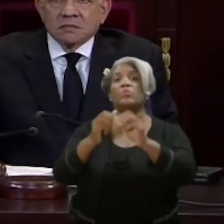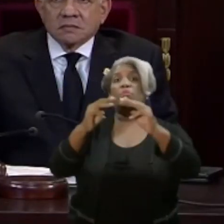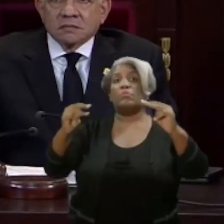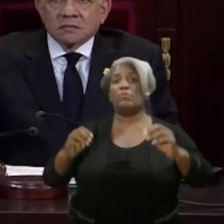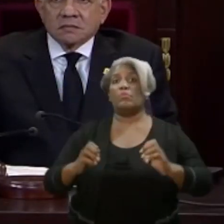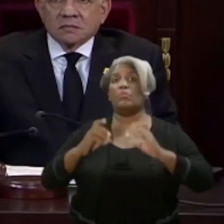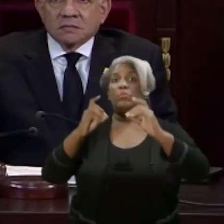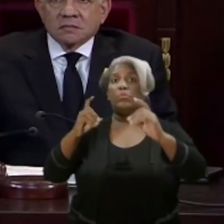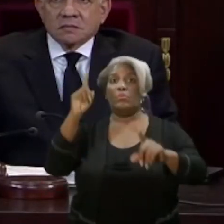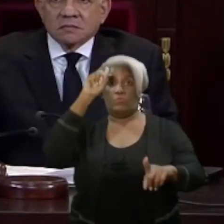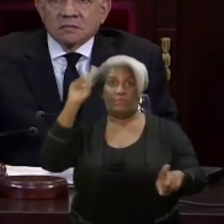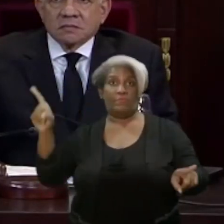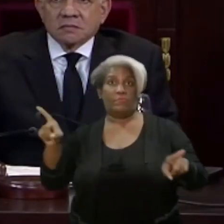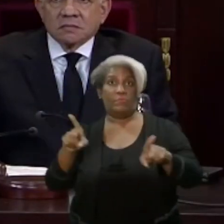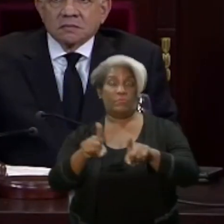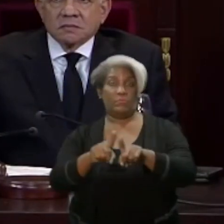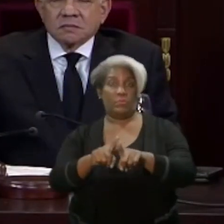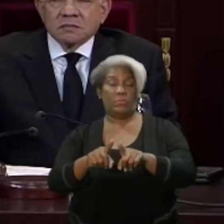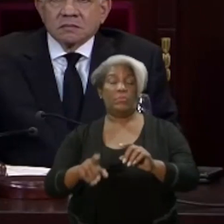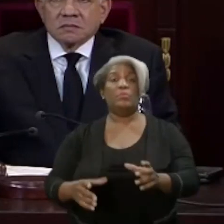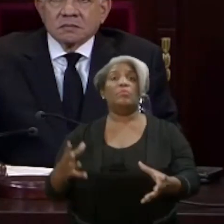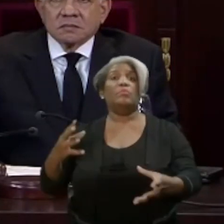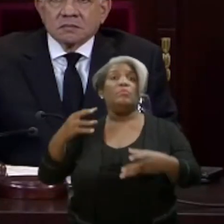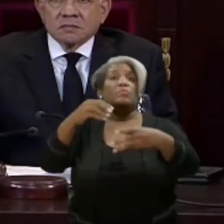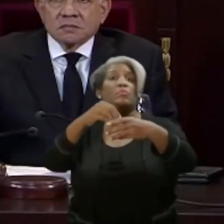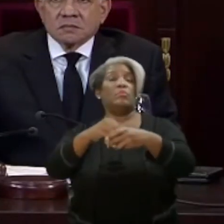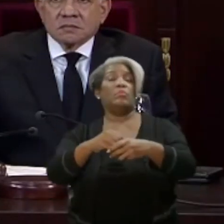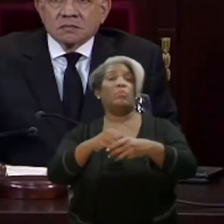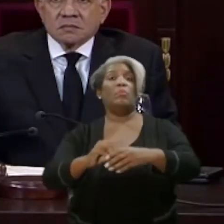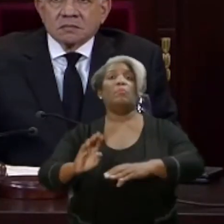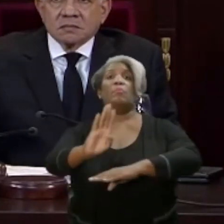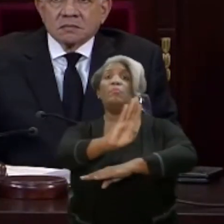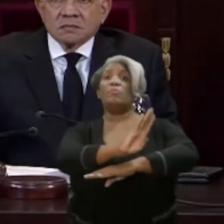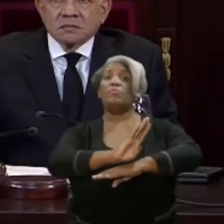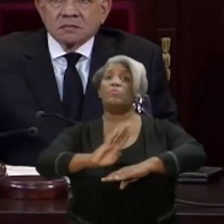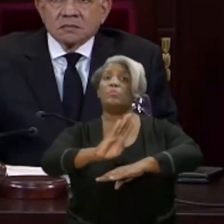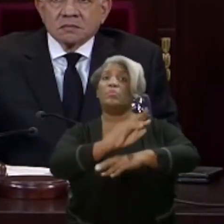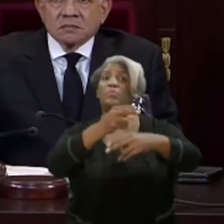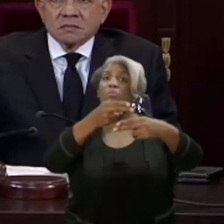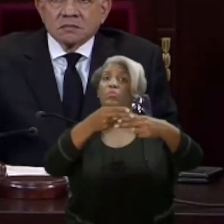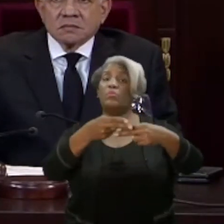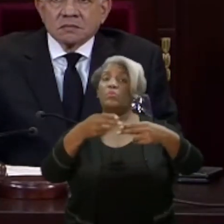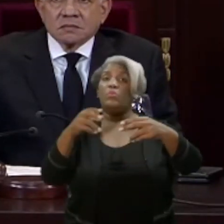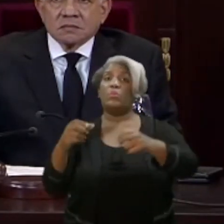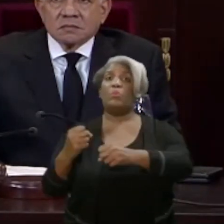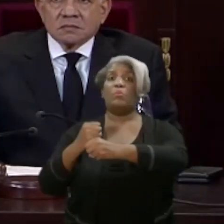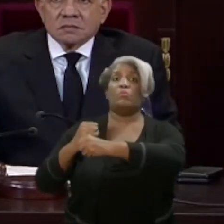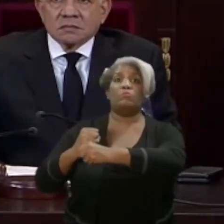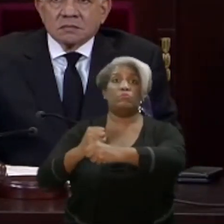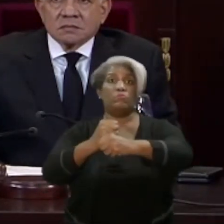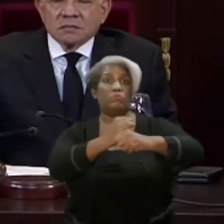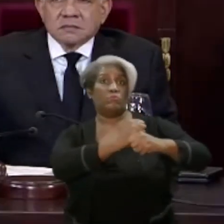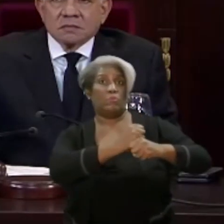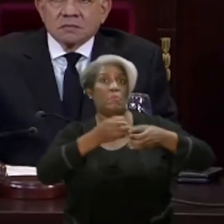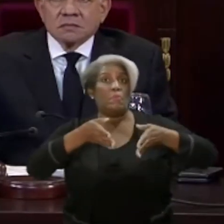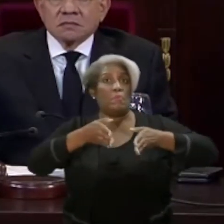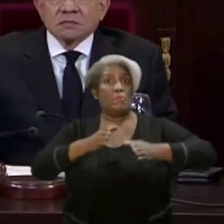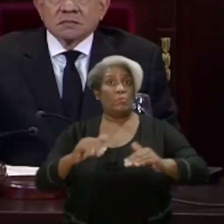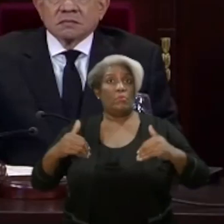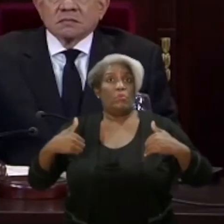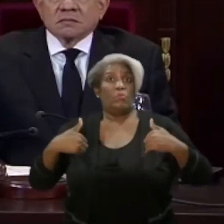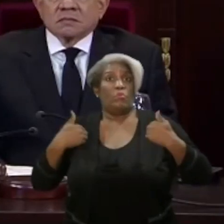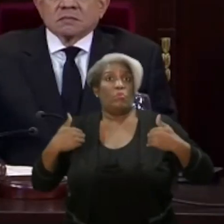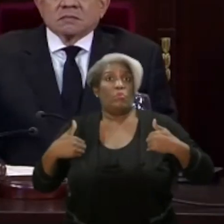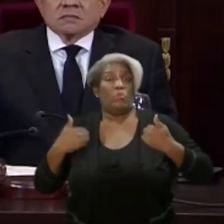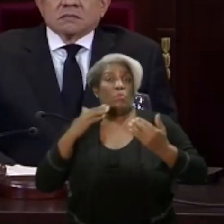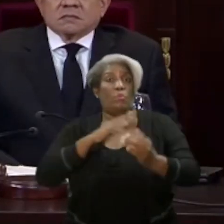del próximo año escolar del bachillerato en seguridad, que supondrá la generación de una cantera de jóvenes que podrán iniciar con mayor